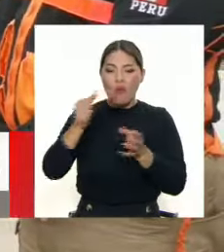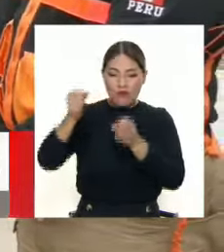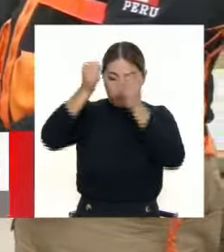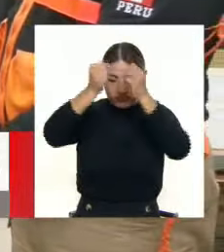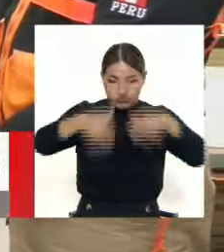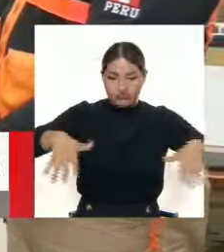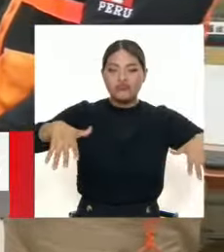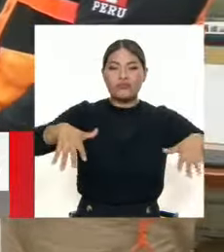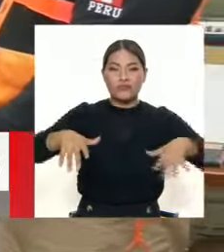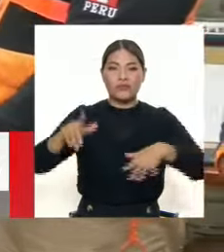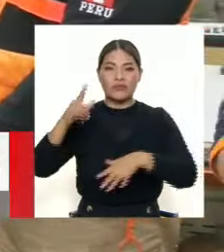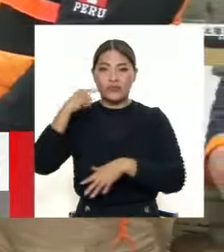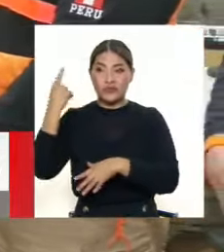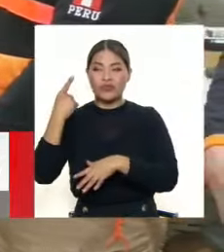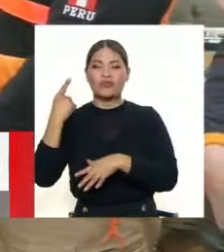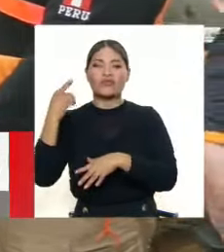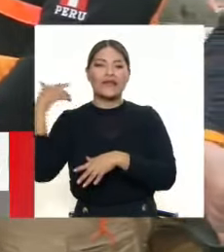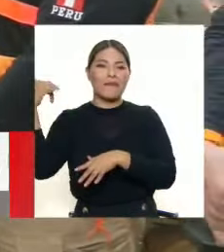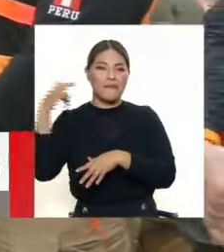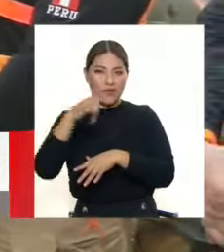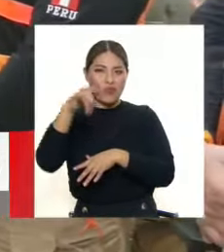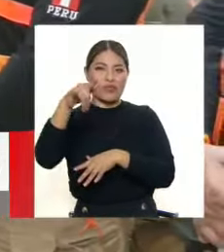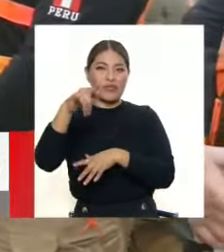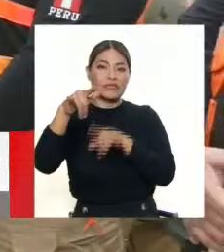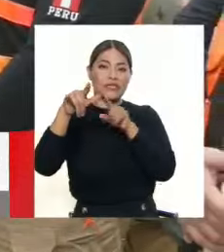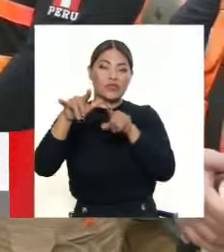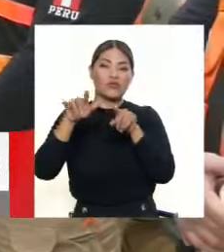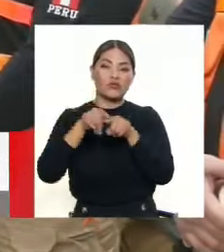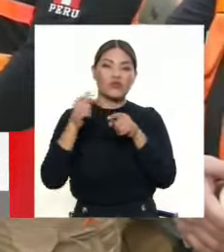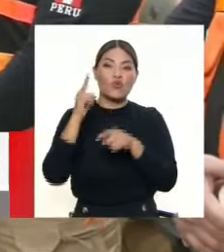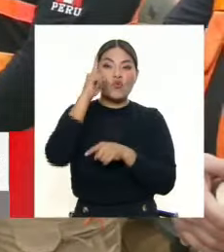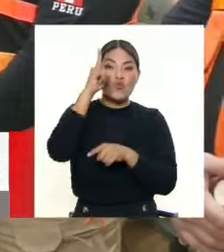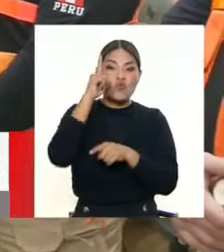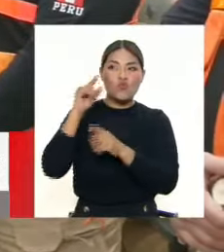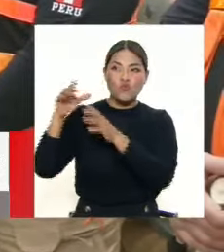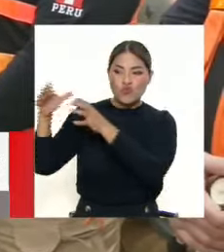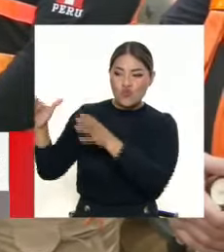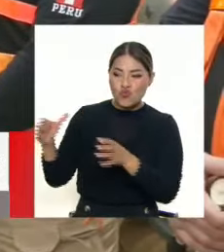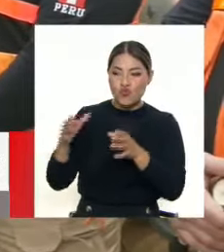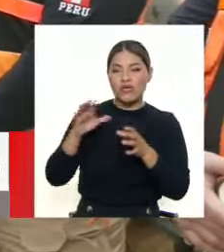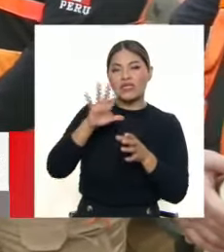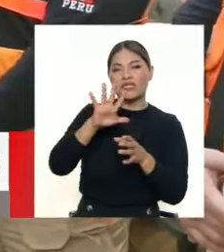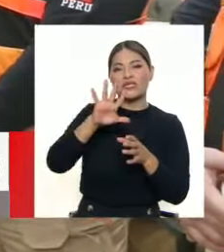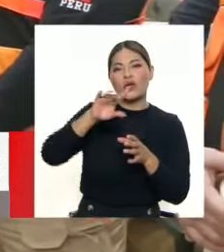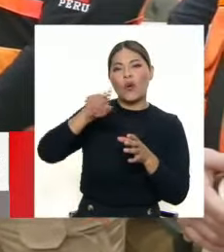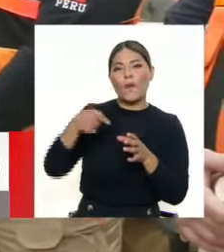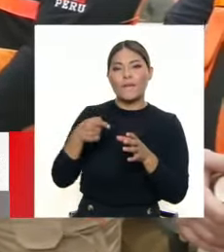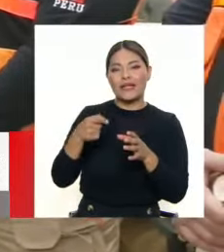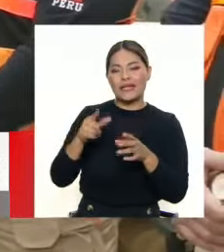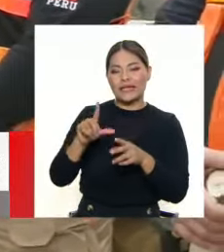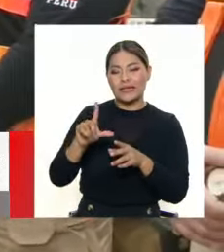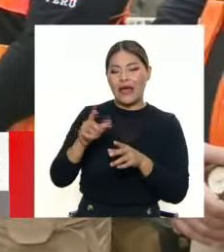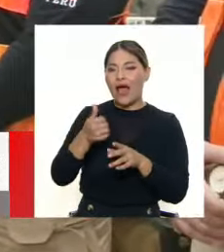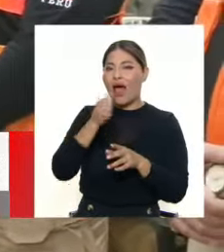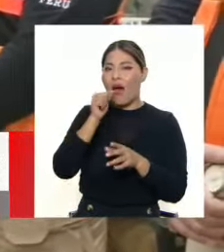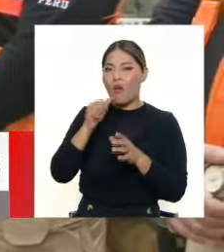C-271 Spartan, en los cuales por vuelo se envían 5.000